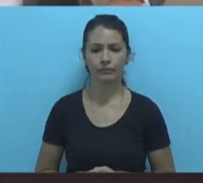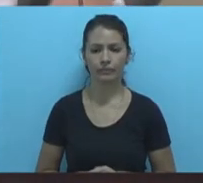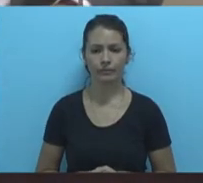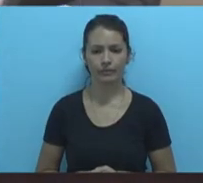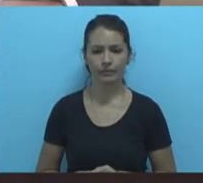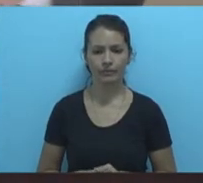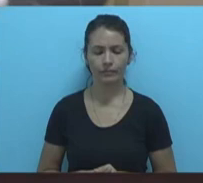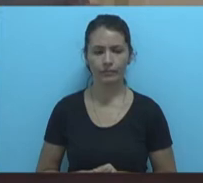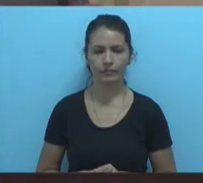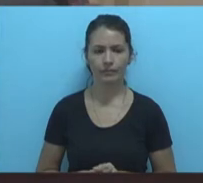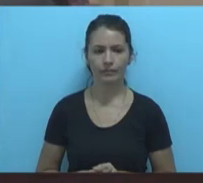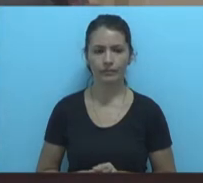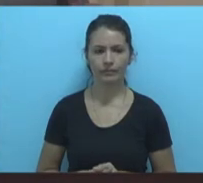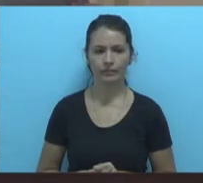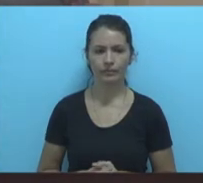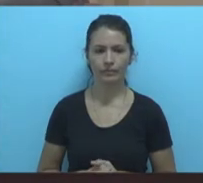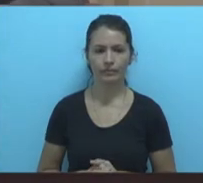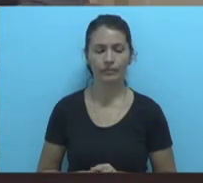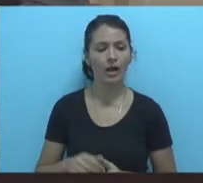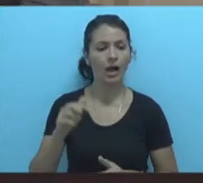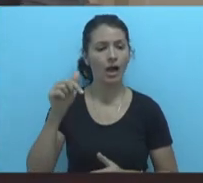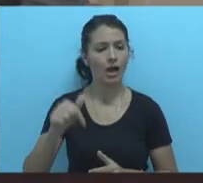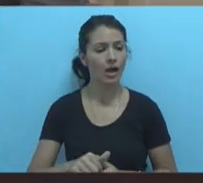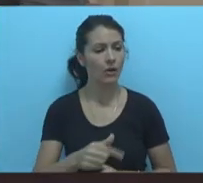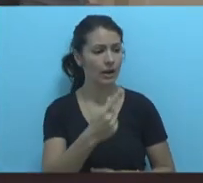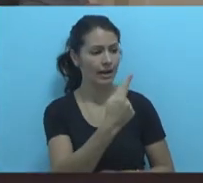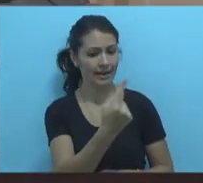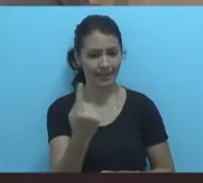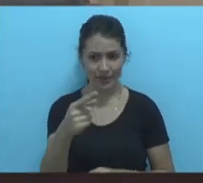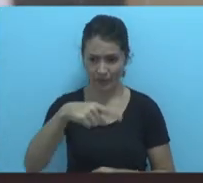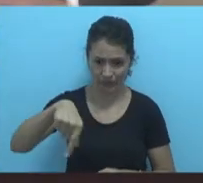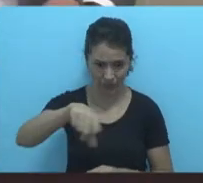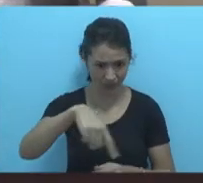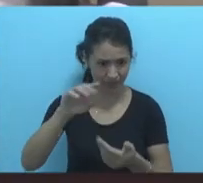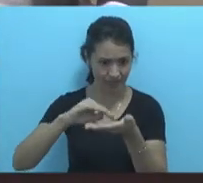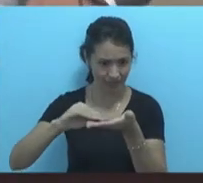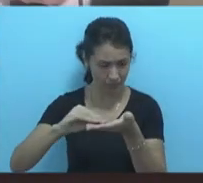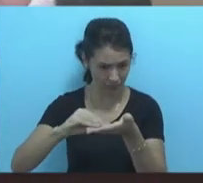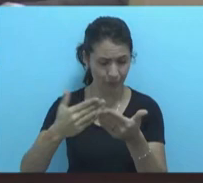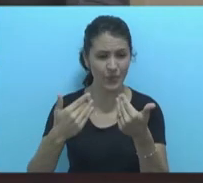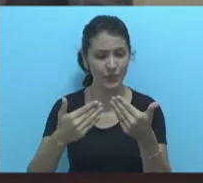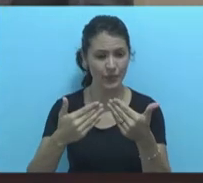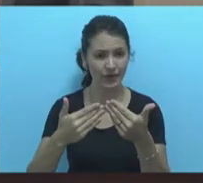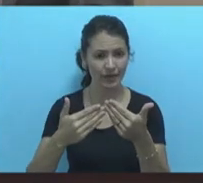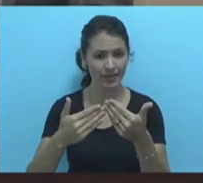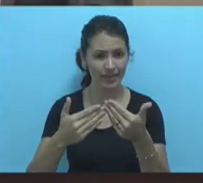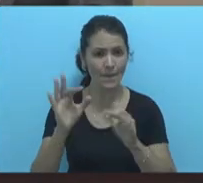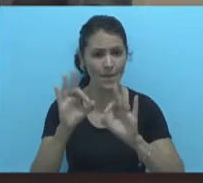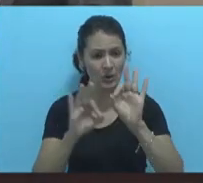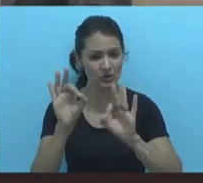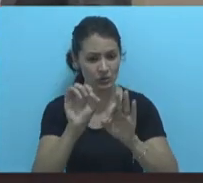Corresponde ahora que los señores diputados y las diputadas puedan solicitar el ingreso